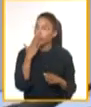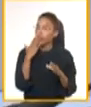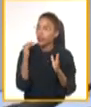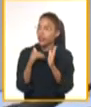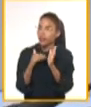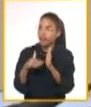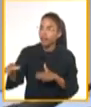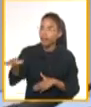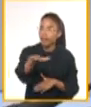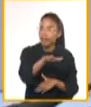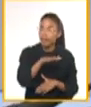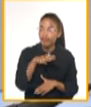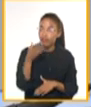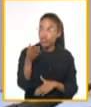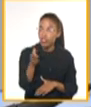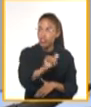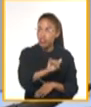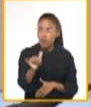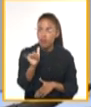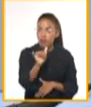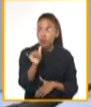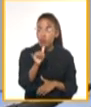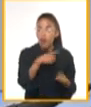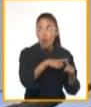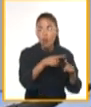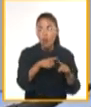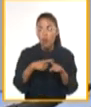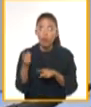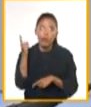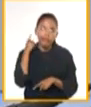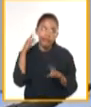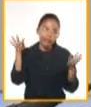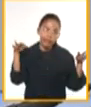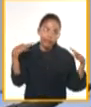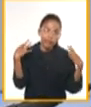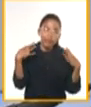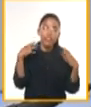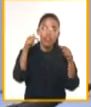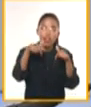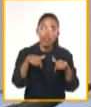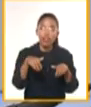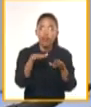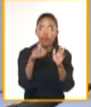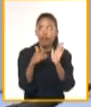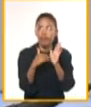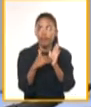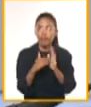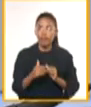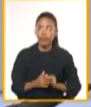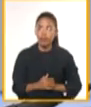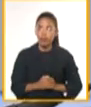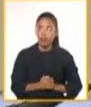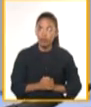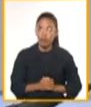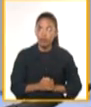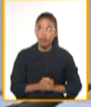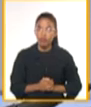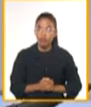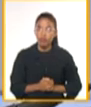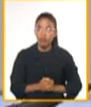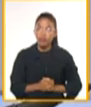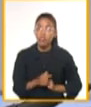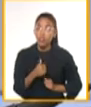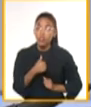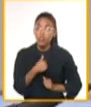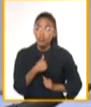resto de los televidentes y demás que nos escuchan y nos ven en esta tarde. Quiero